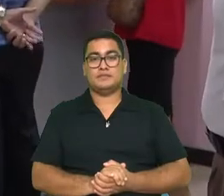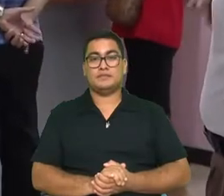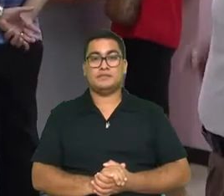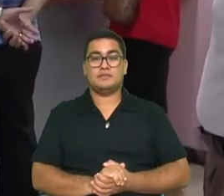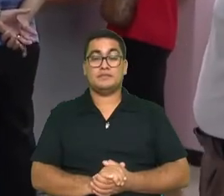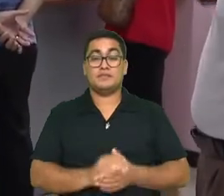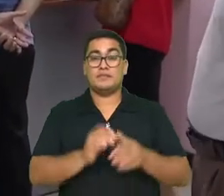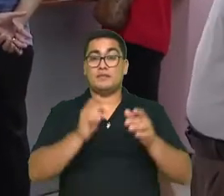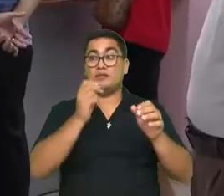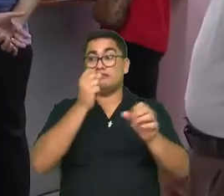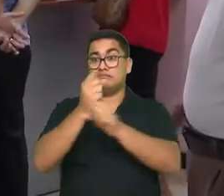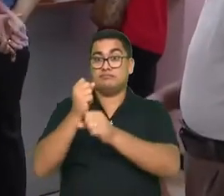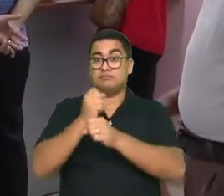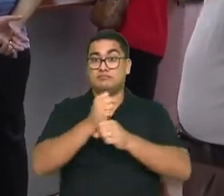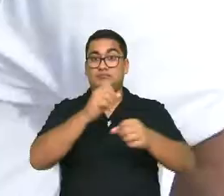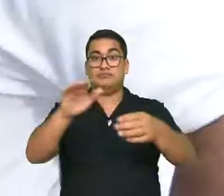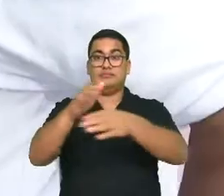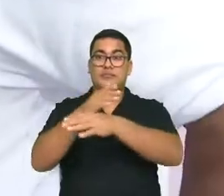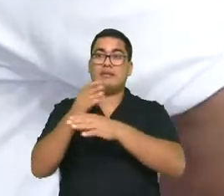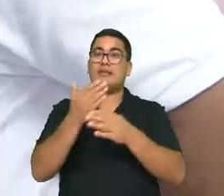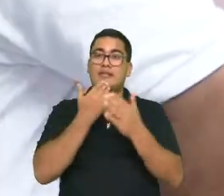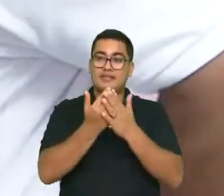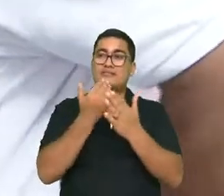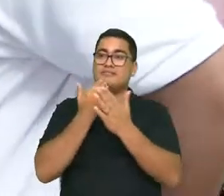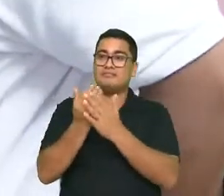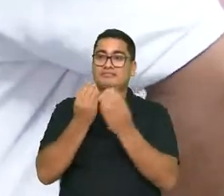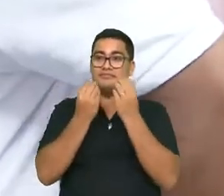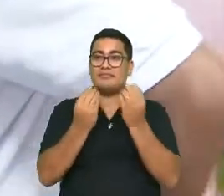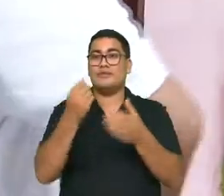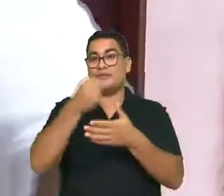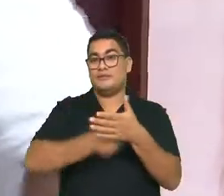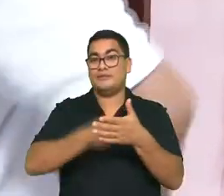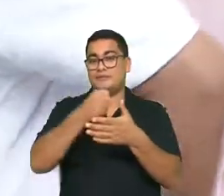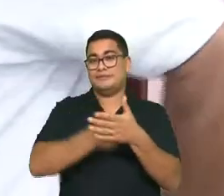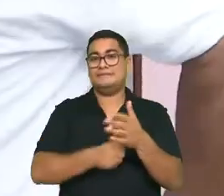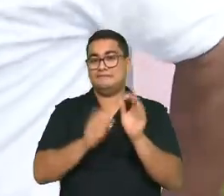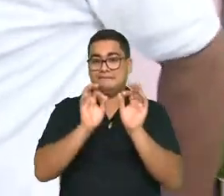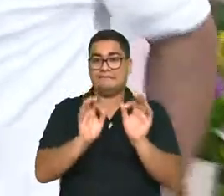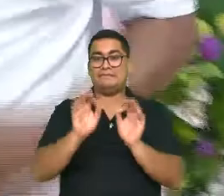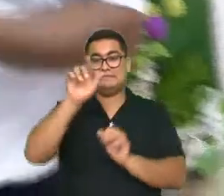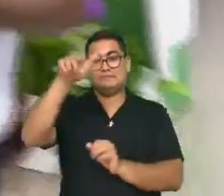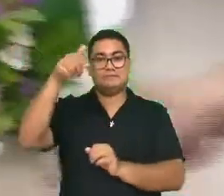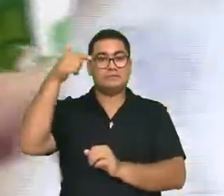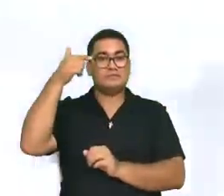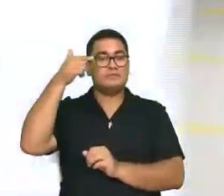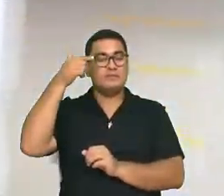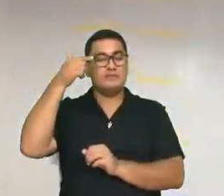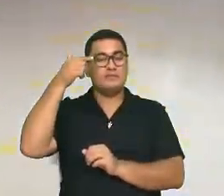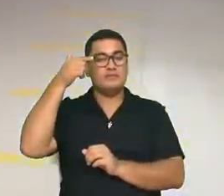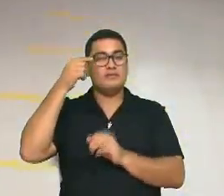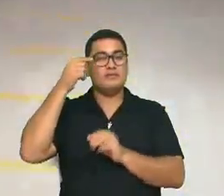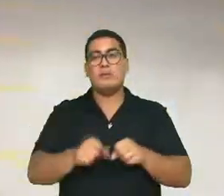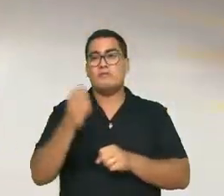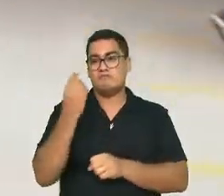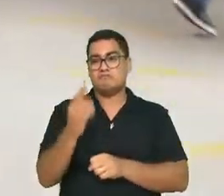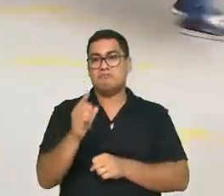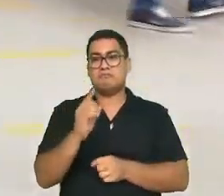Estos trabajadores se muestran agradecidos y reconocen los esfuerzos que realiza el gobierno para garantizarles sus